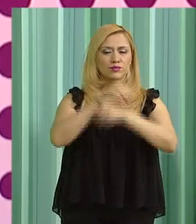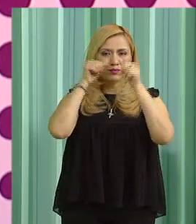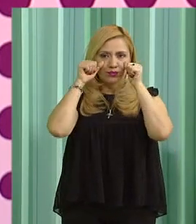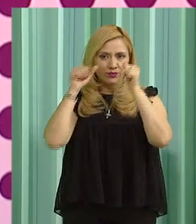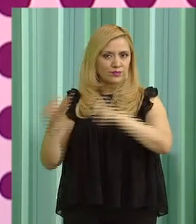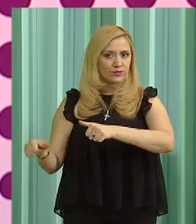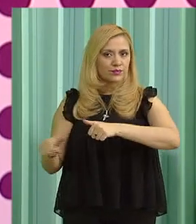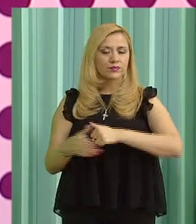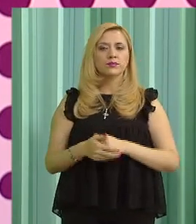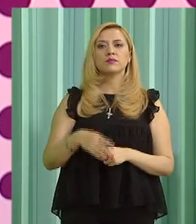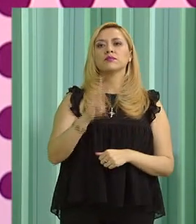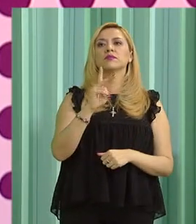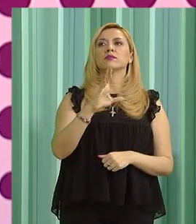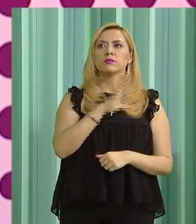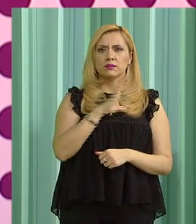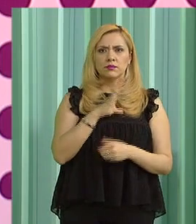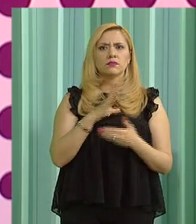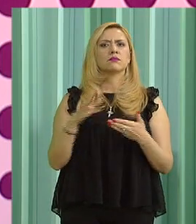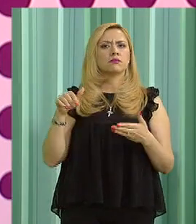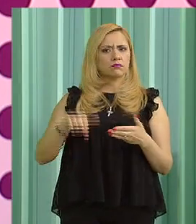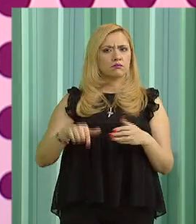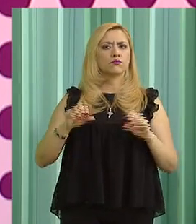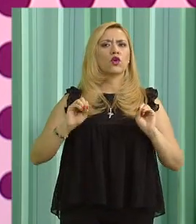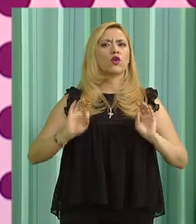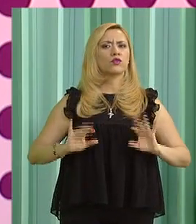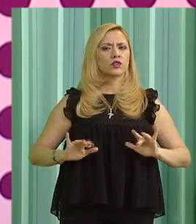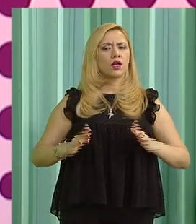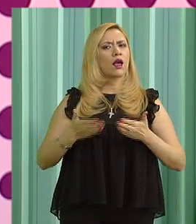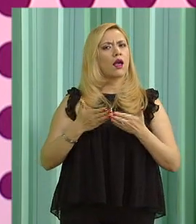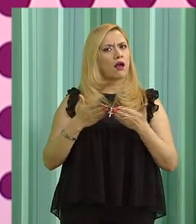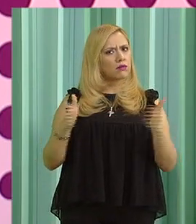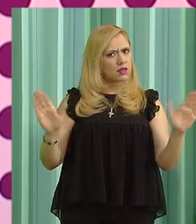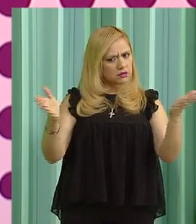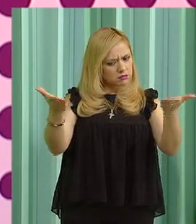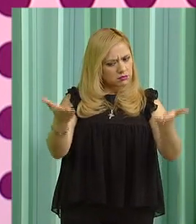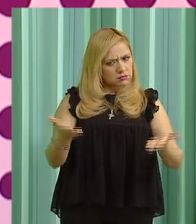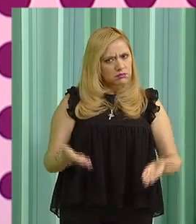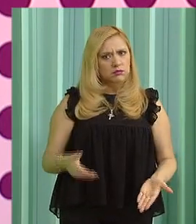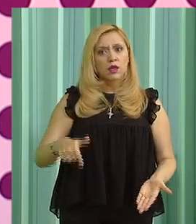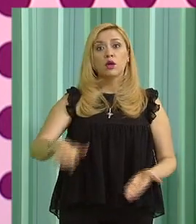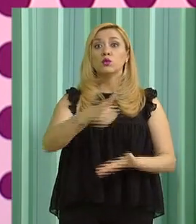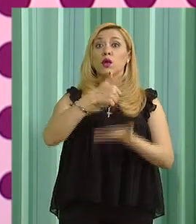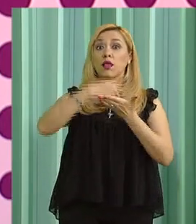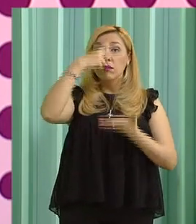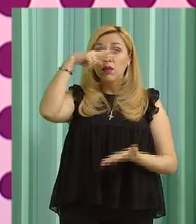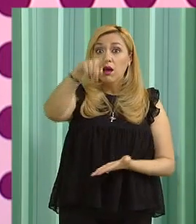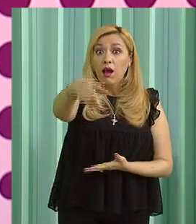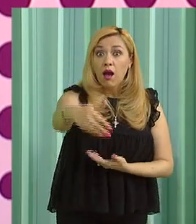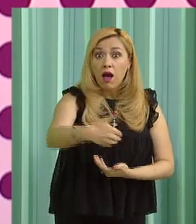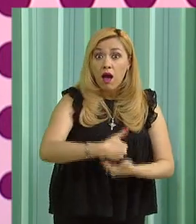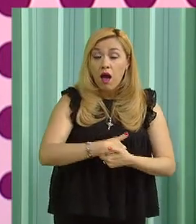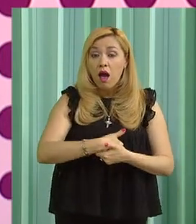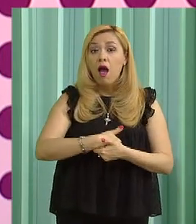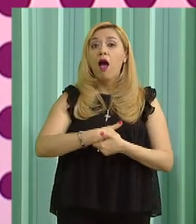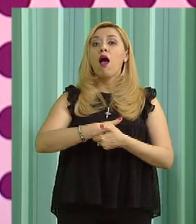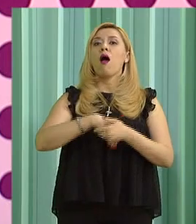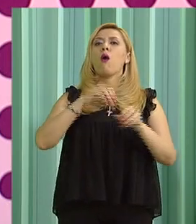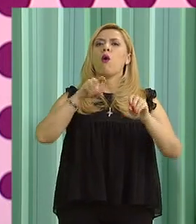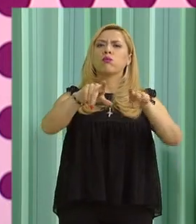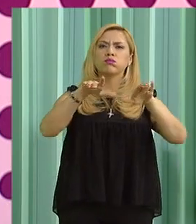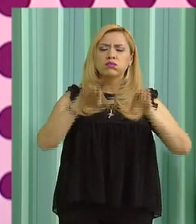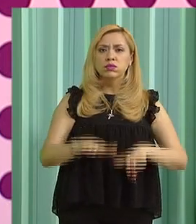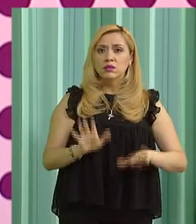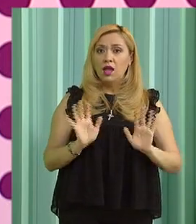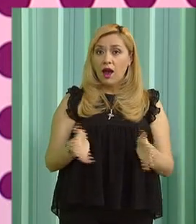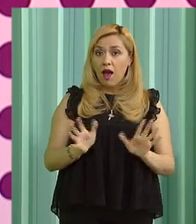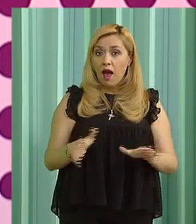nosotros también en la oficina tenemos las puertas abiertas para las personas que llegan aquí a la Ciudad de México, solicitantes o ya refugiadas, y que